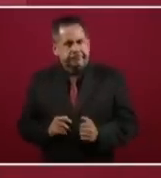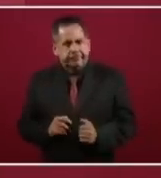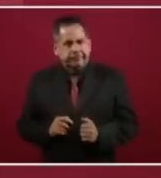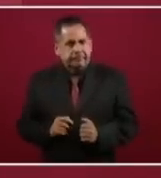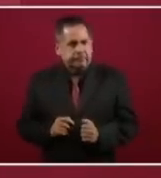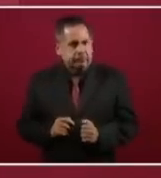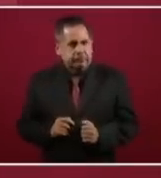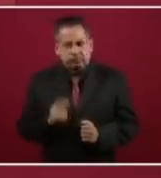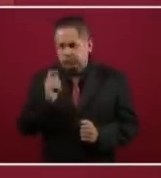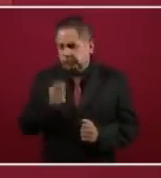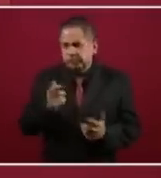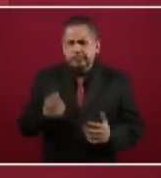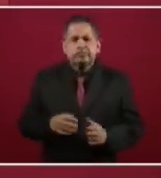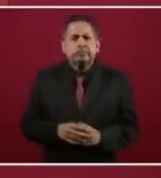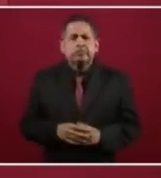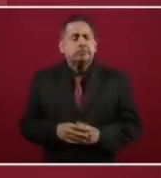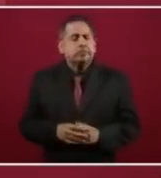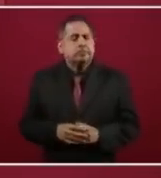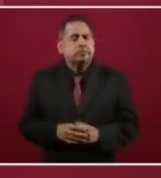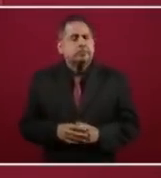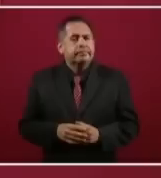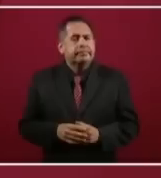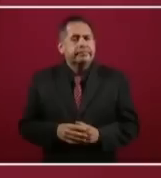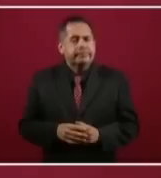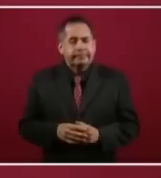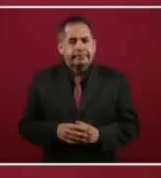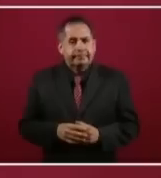de que haya